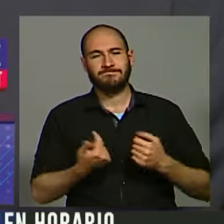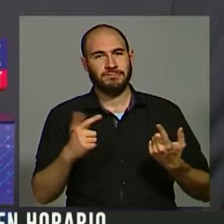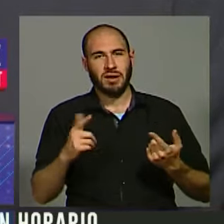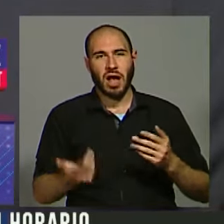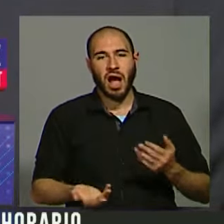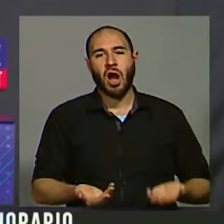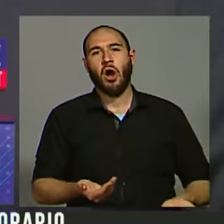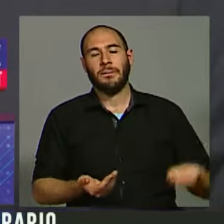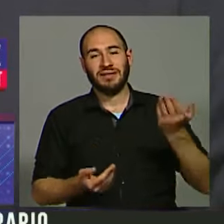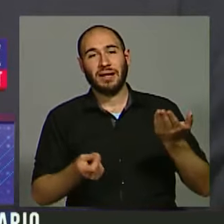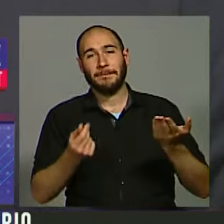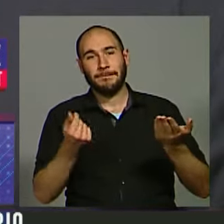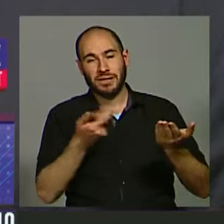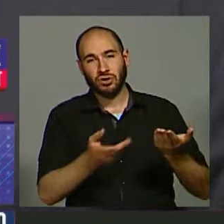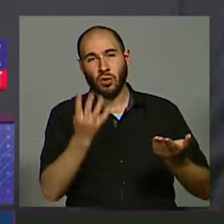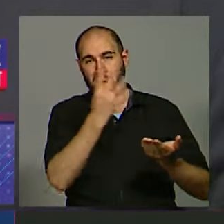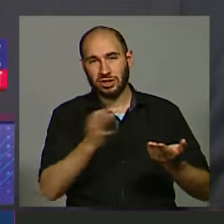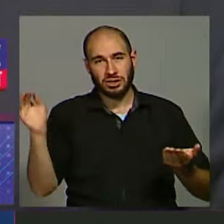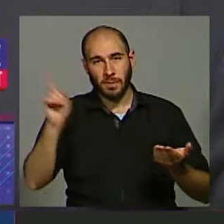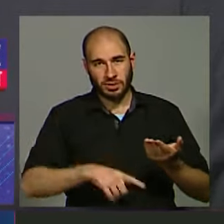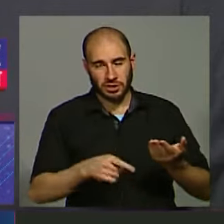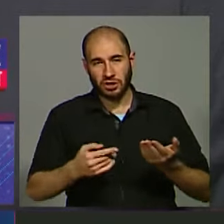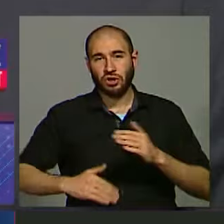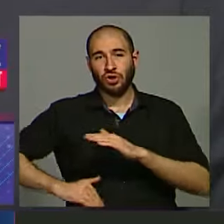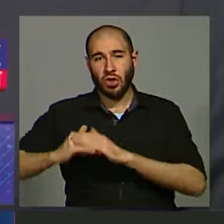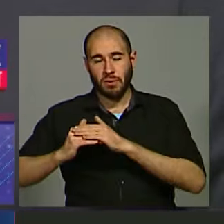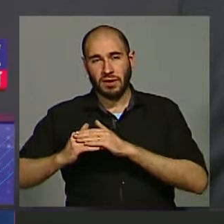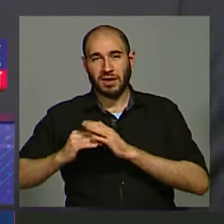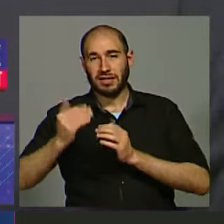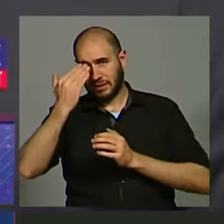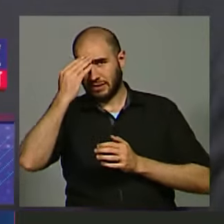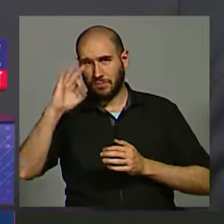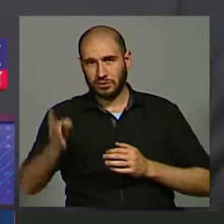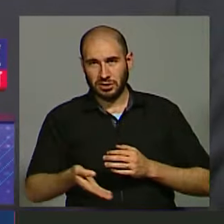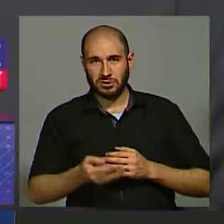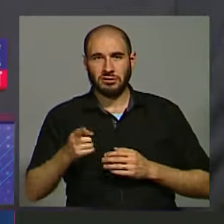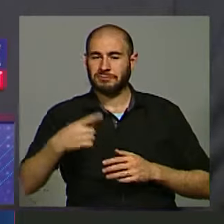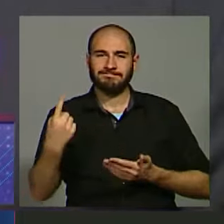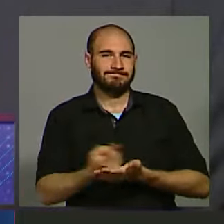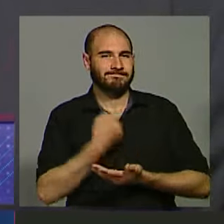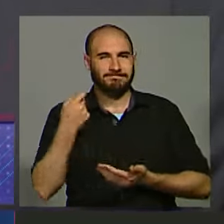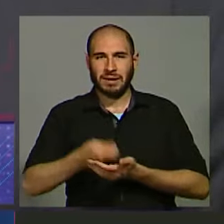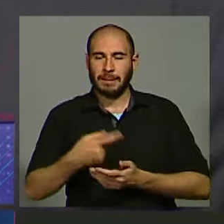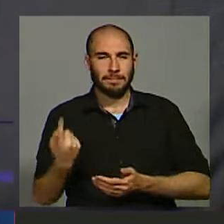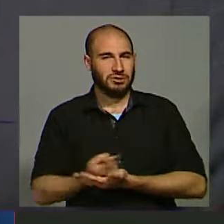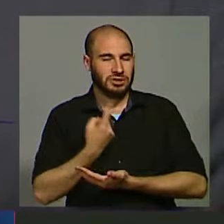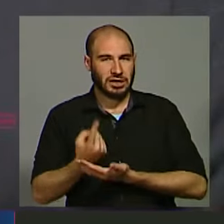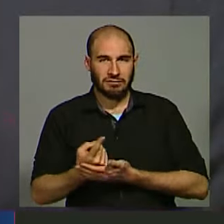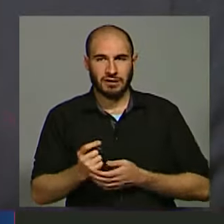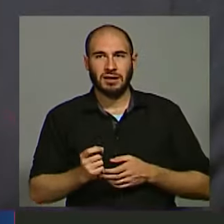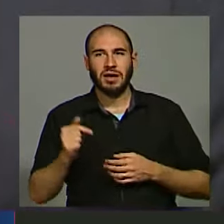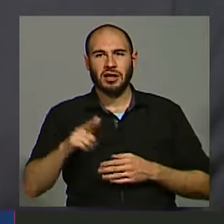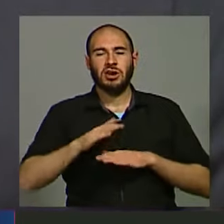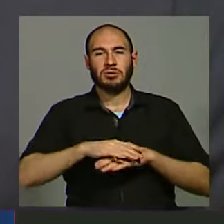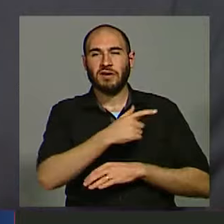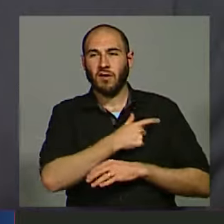aumenta las tarifas el 400% y nos quieren poner tope a los salarios el 15%. Así que va a ser imposible de pagarla y esto creo que es la